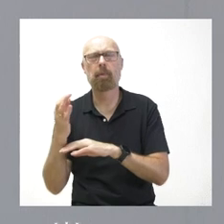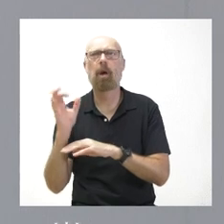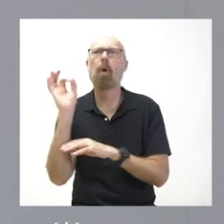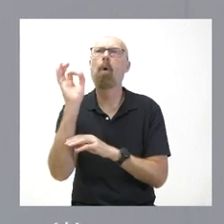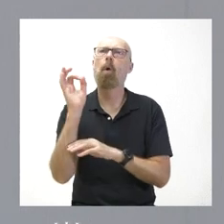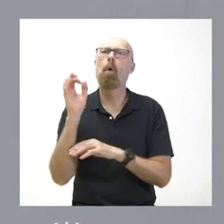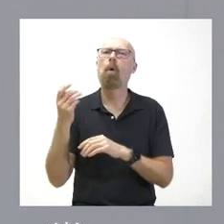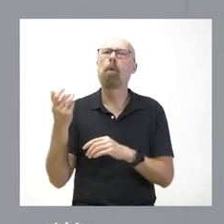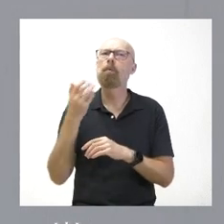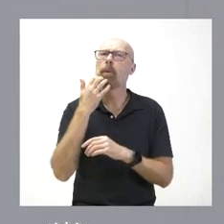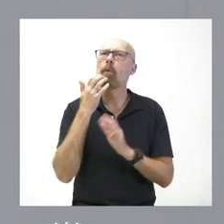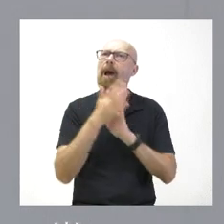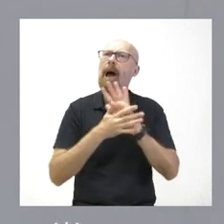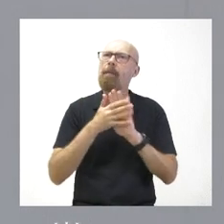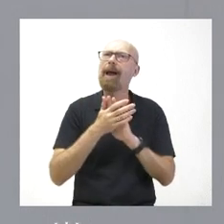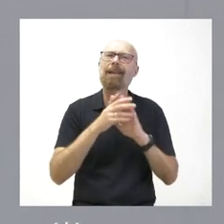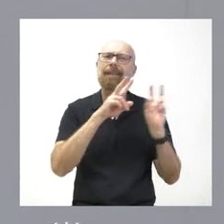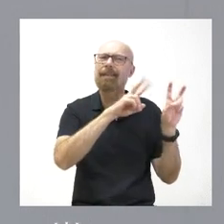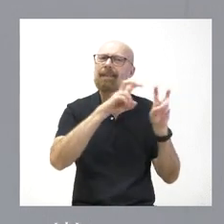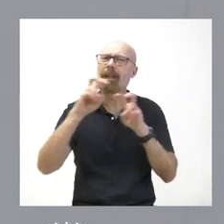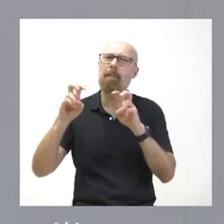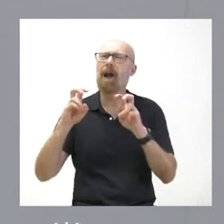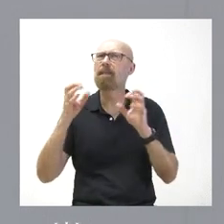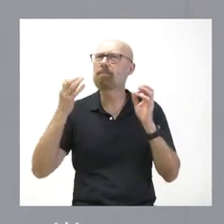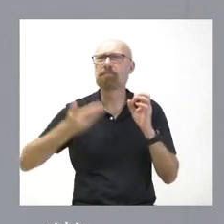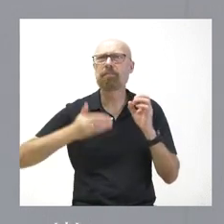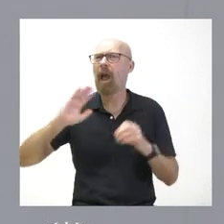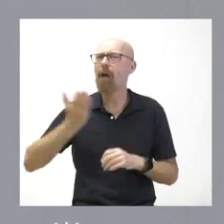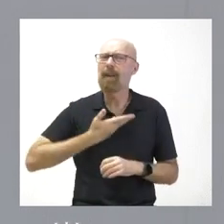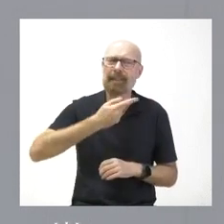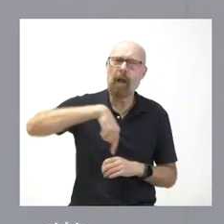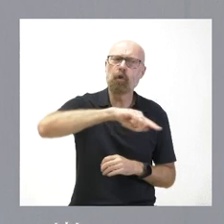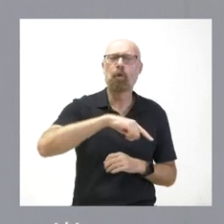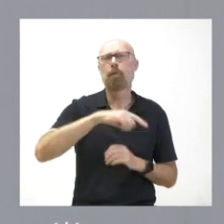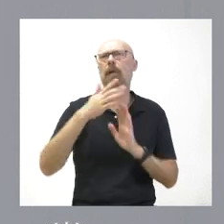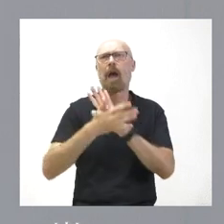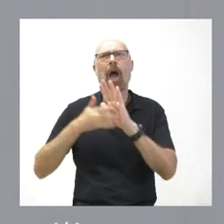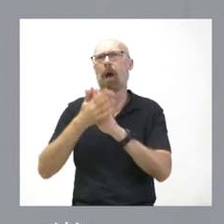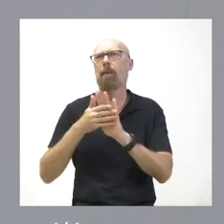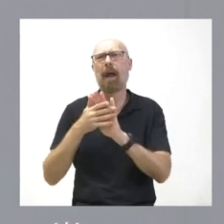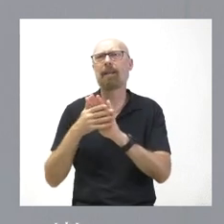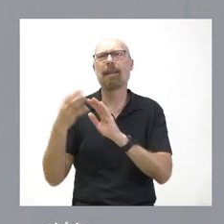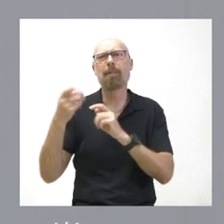forma multilateral cuestiones que afectan a todos lo que es de todos tiene que ser negociado y abordado también entre